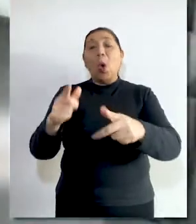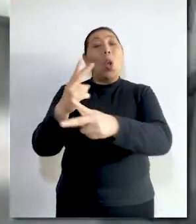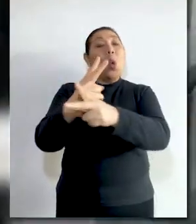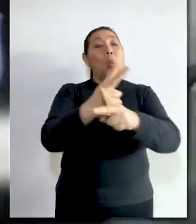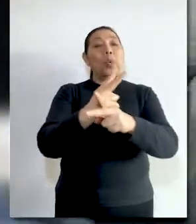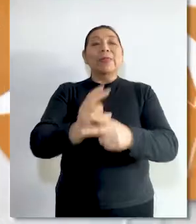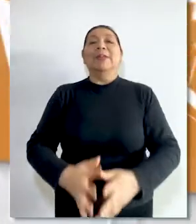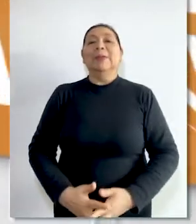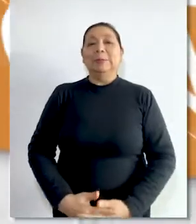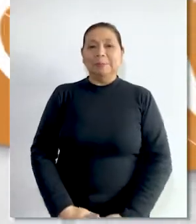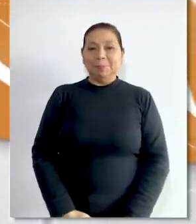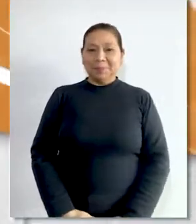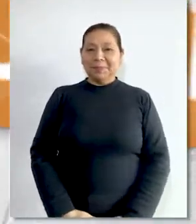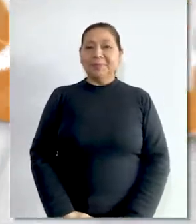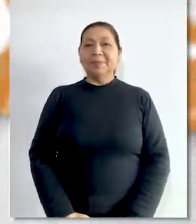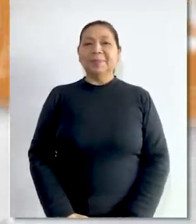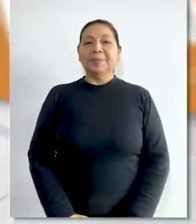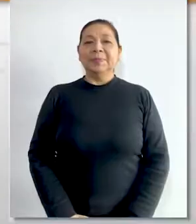seguridad